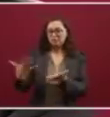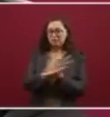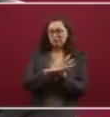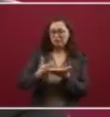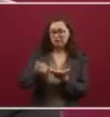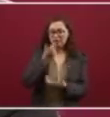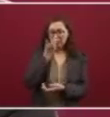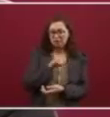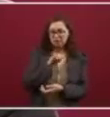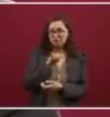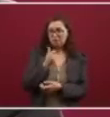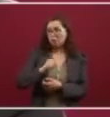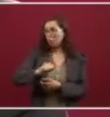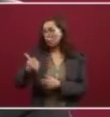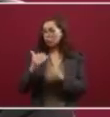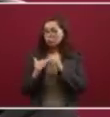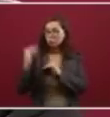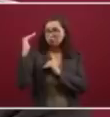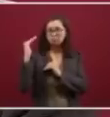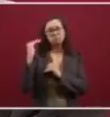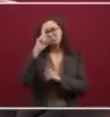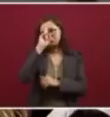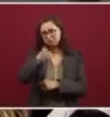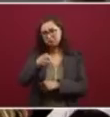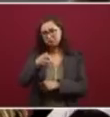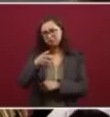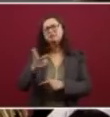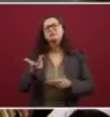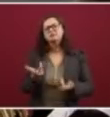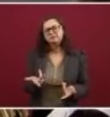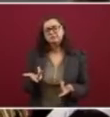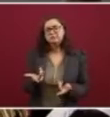de la República. Entonces, si